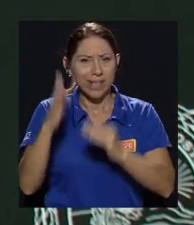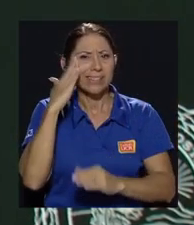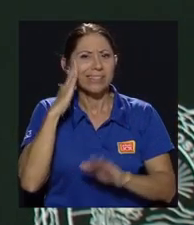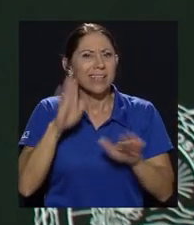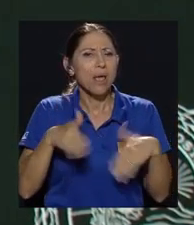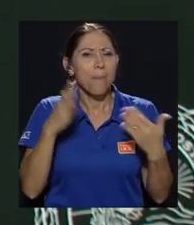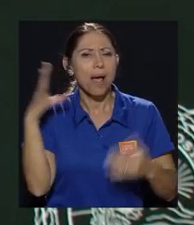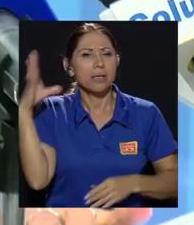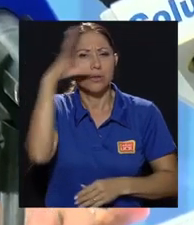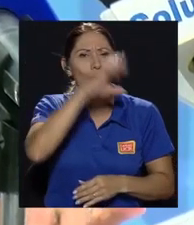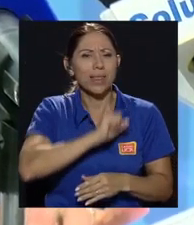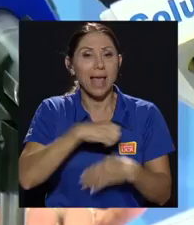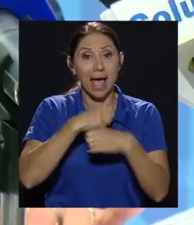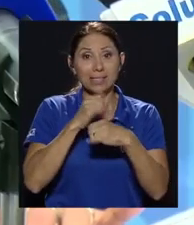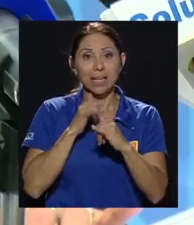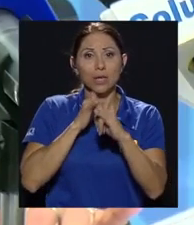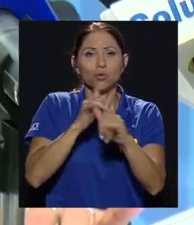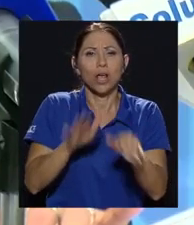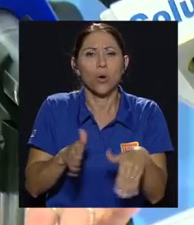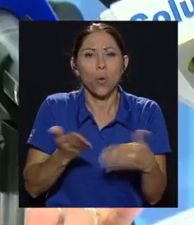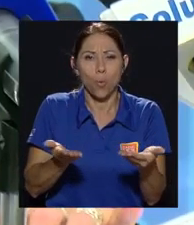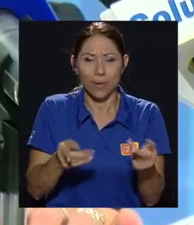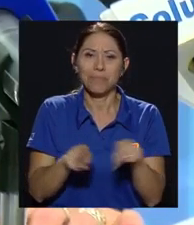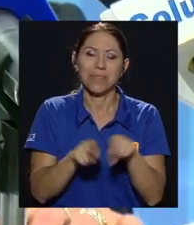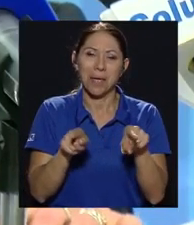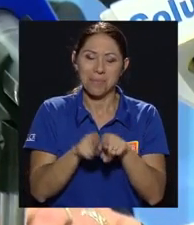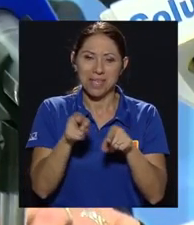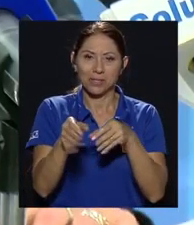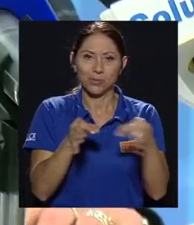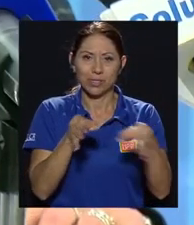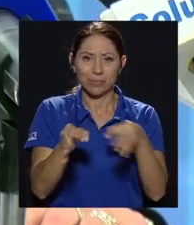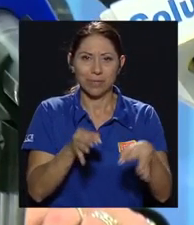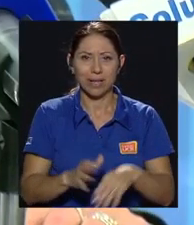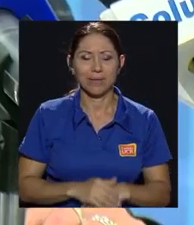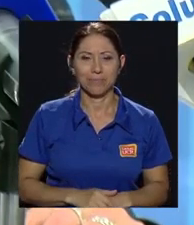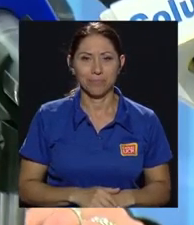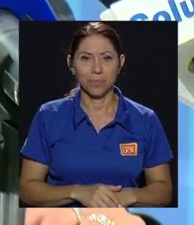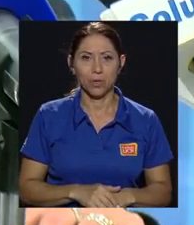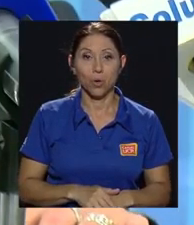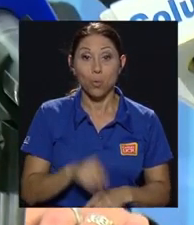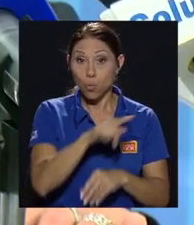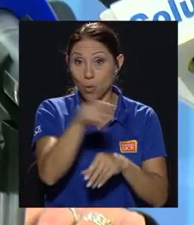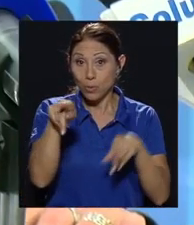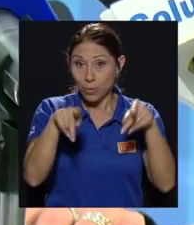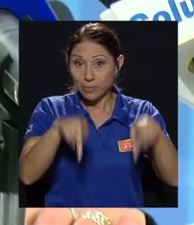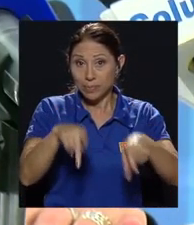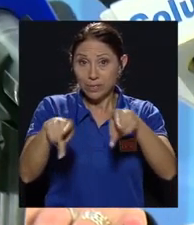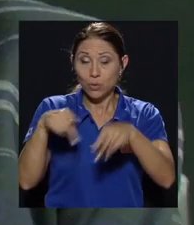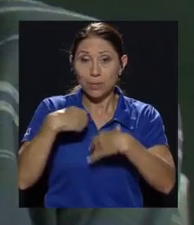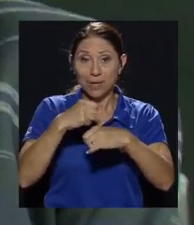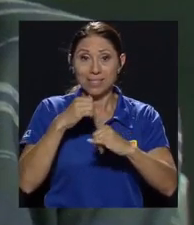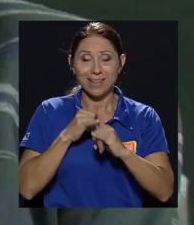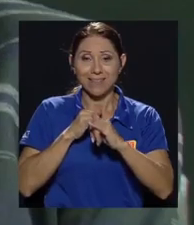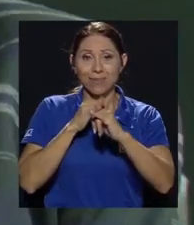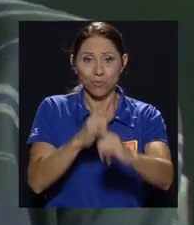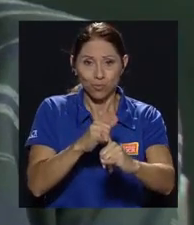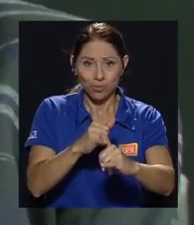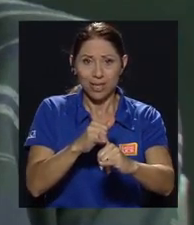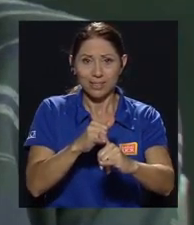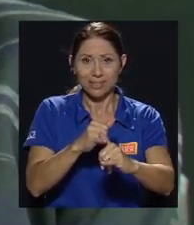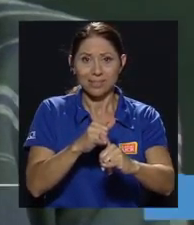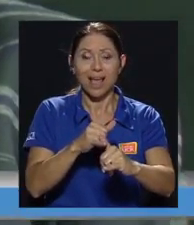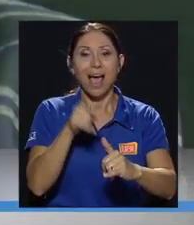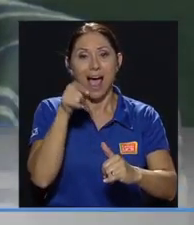plantear una denuncia es otra de las medidas que se tomarán. Cuando van a plantear las denuncias, las personas reciben